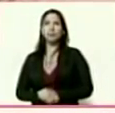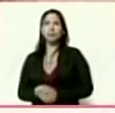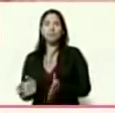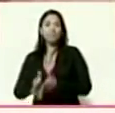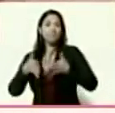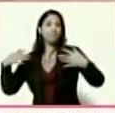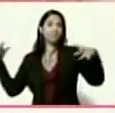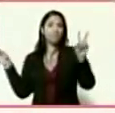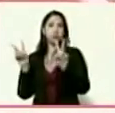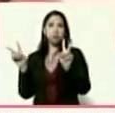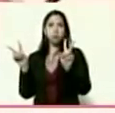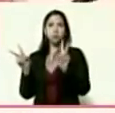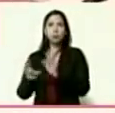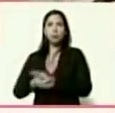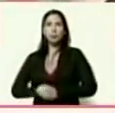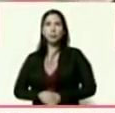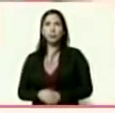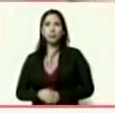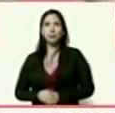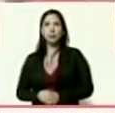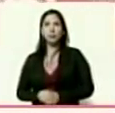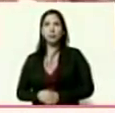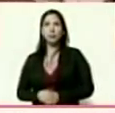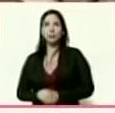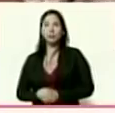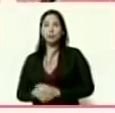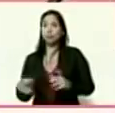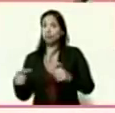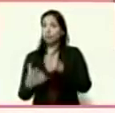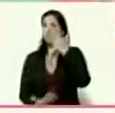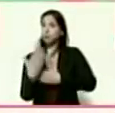victoria. Saca tu carnet del PSUV.